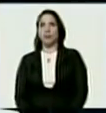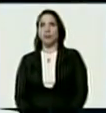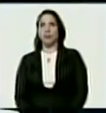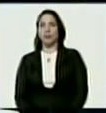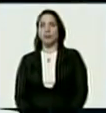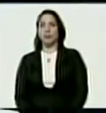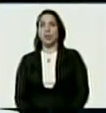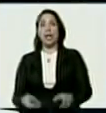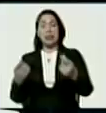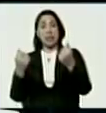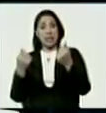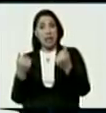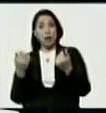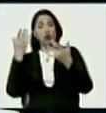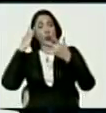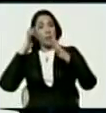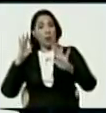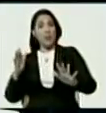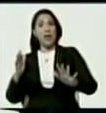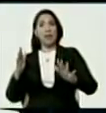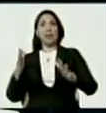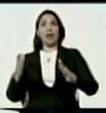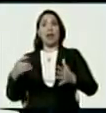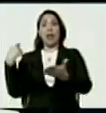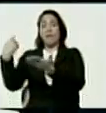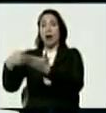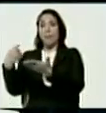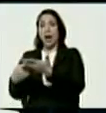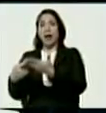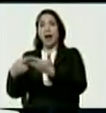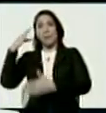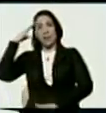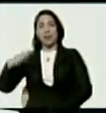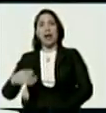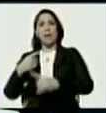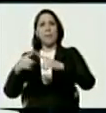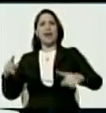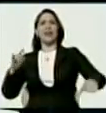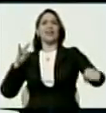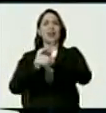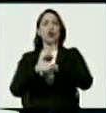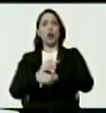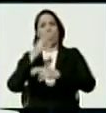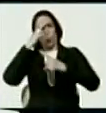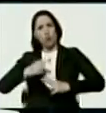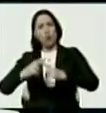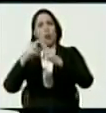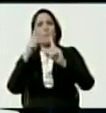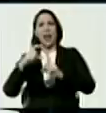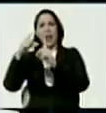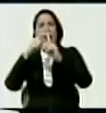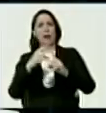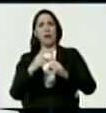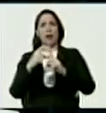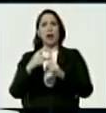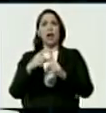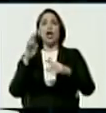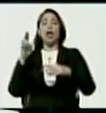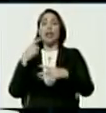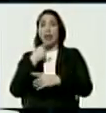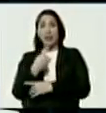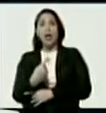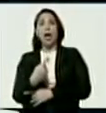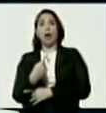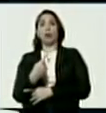y el moro para que traicionaran su honor, su palabra empeñada en la defensa de la